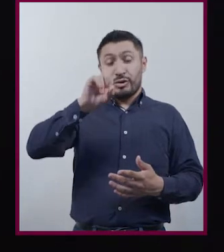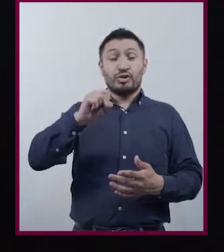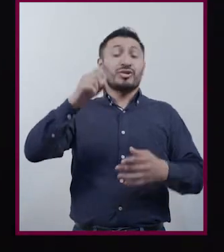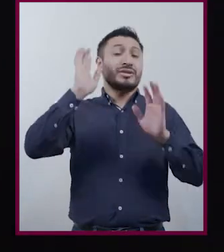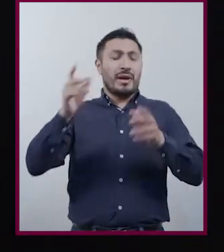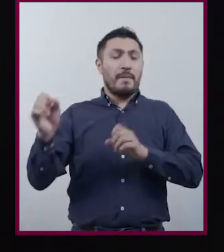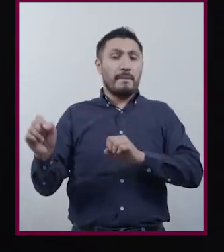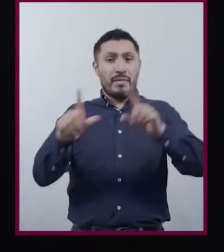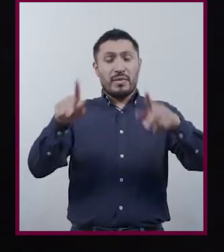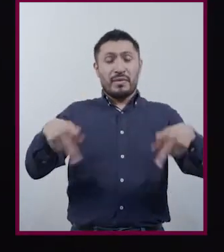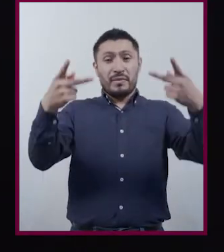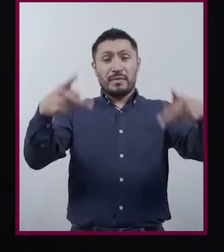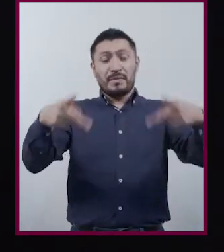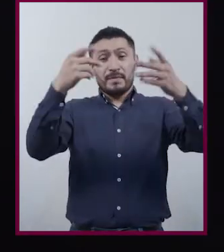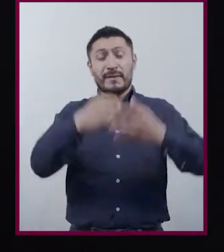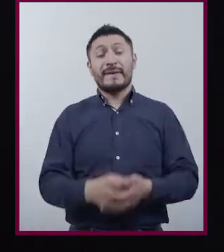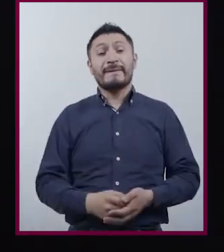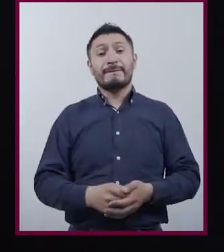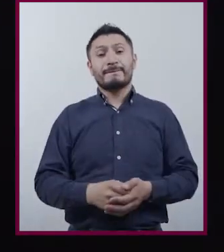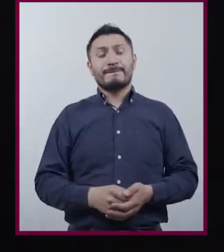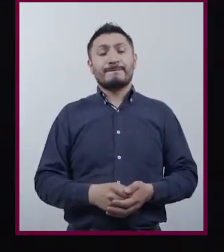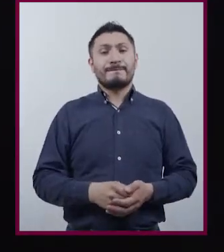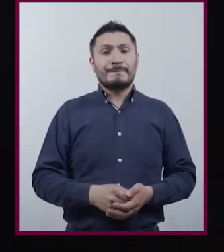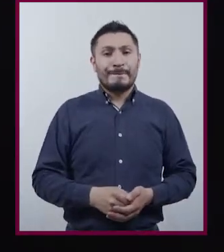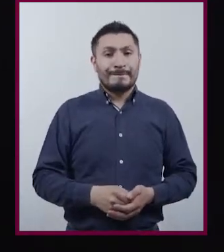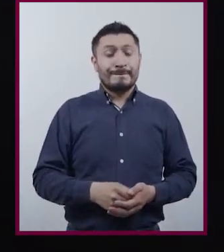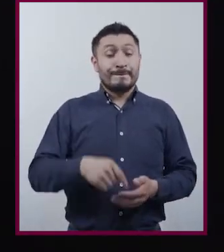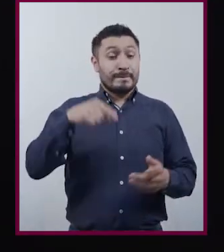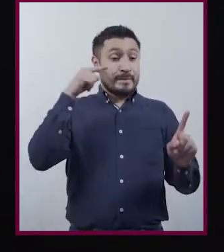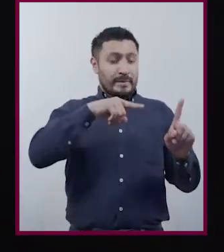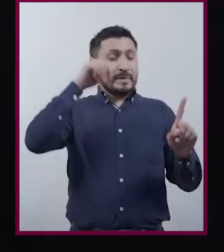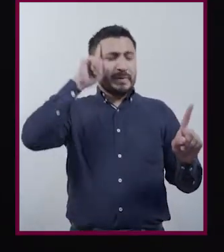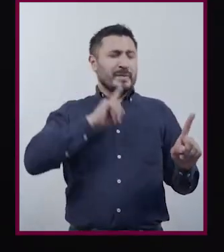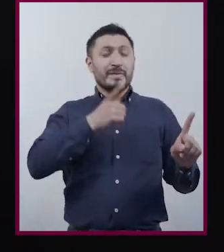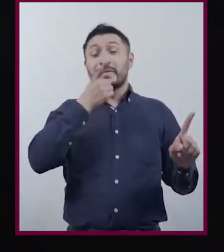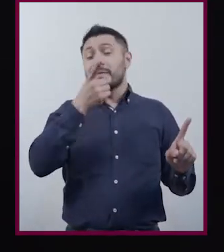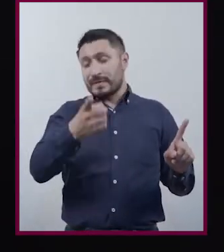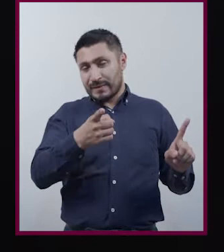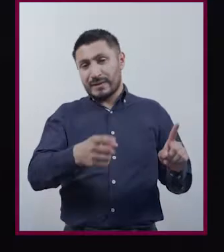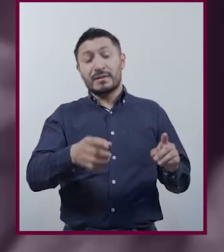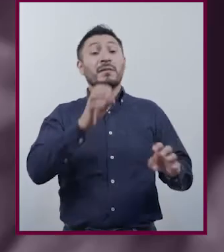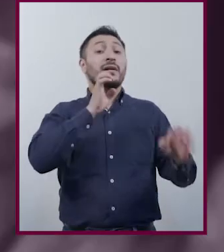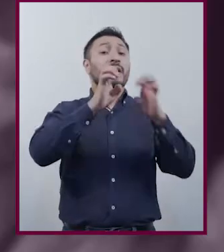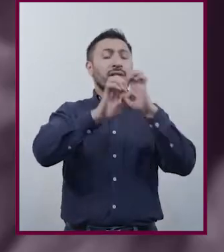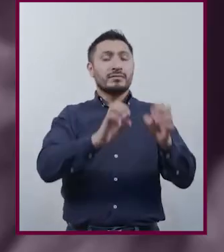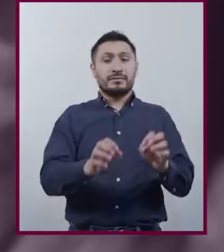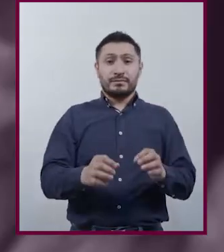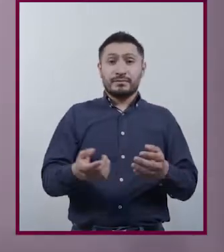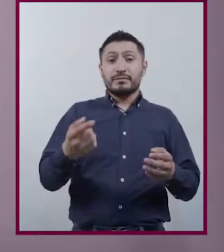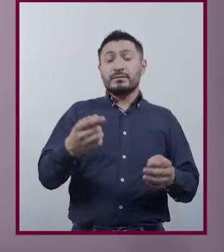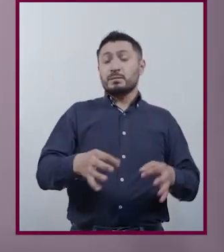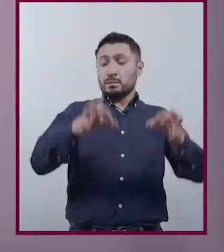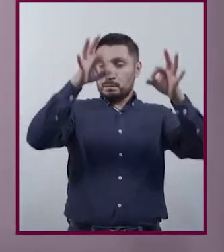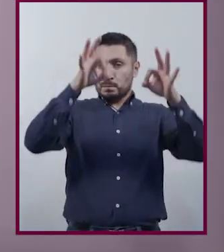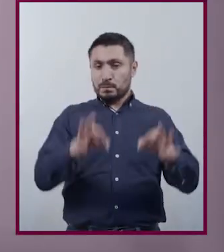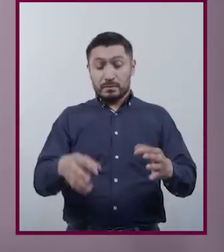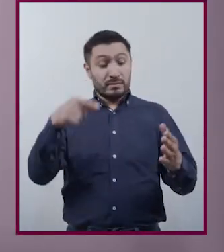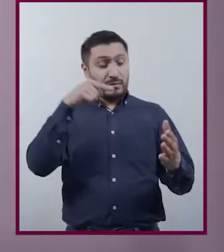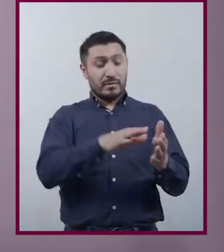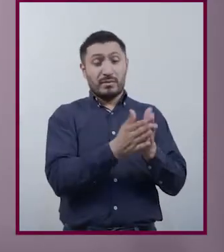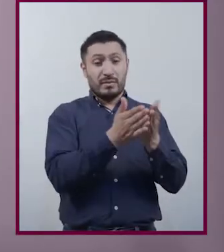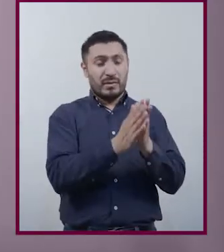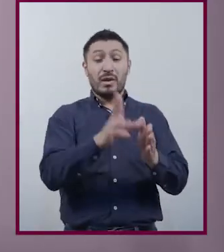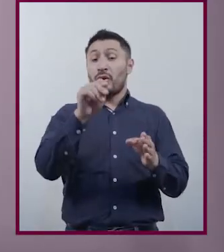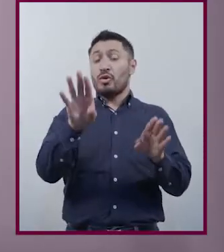la poesía se nota claramente en Balún Canán. Ella misma lo afirma en una entrevista. En forma estricta, esta obra no